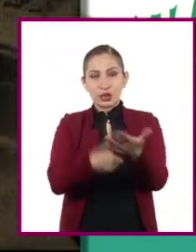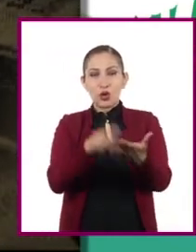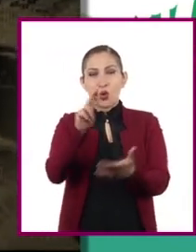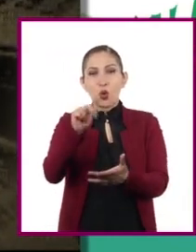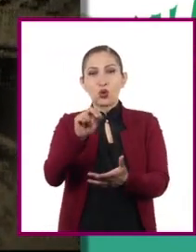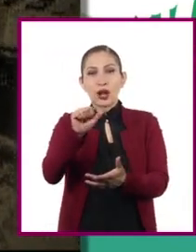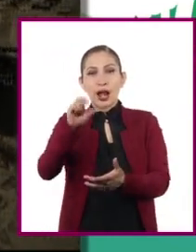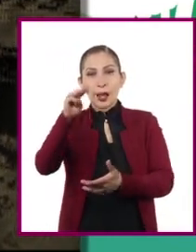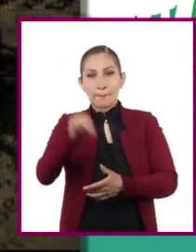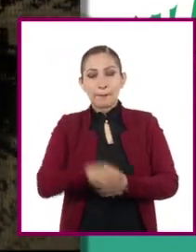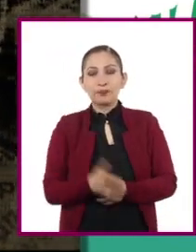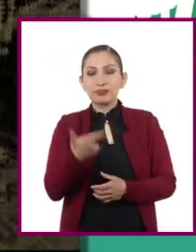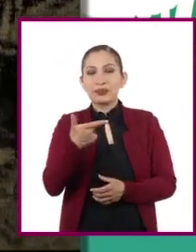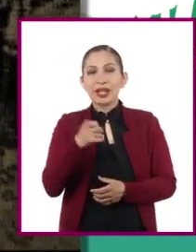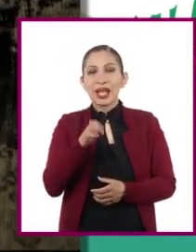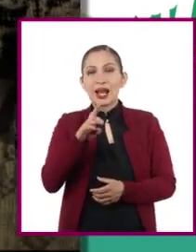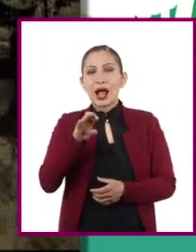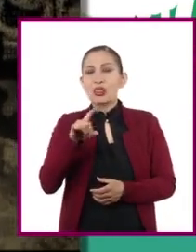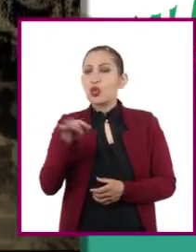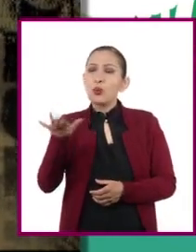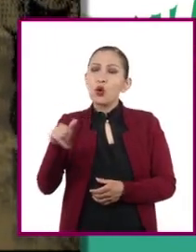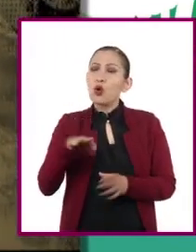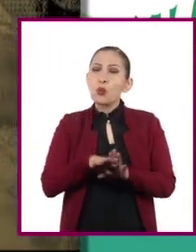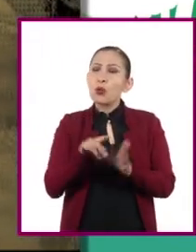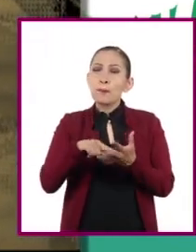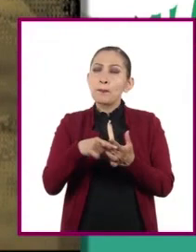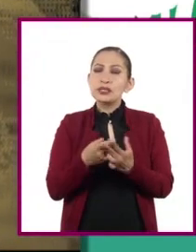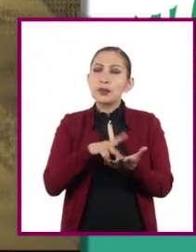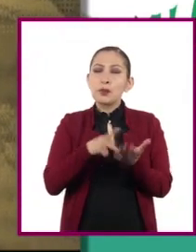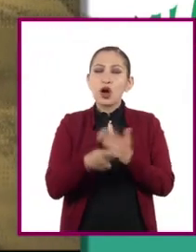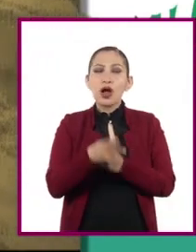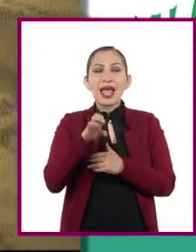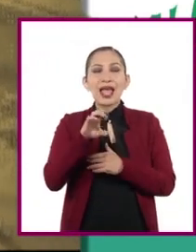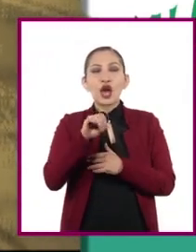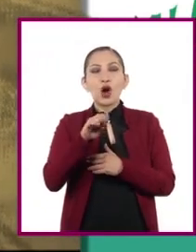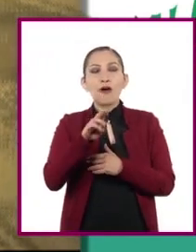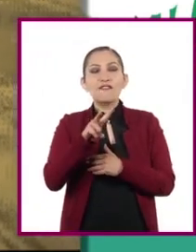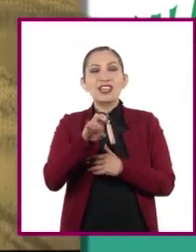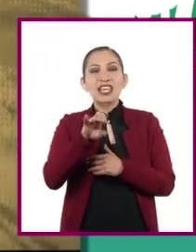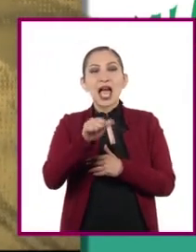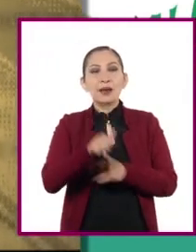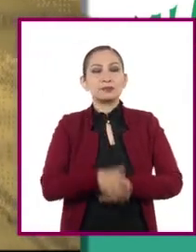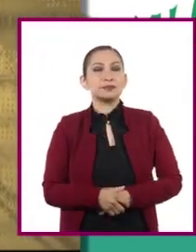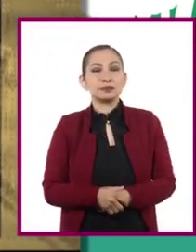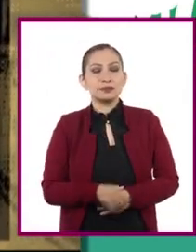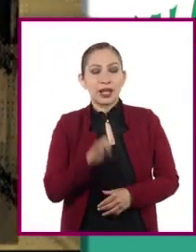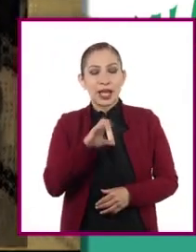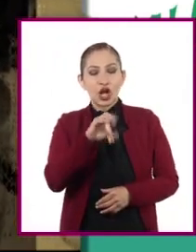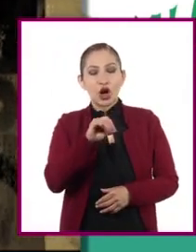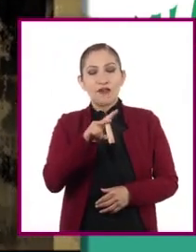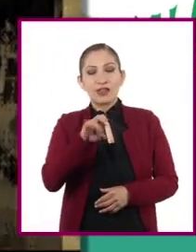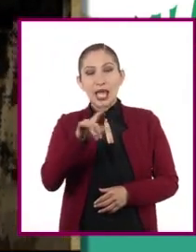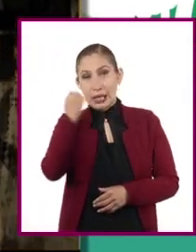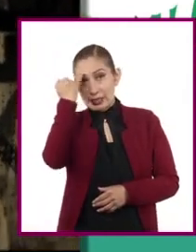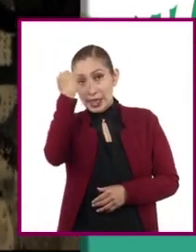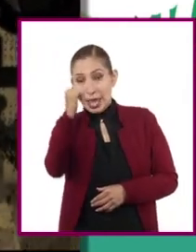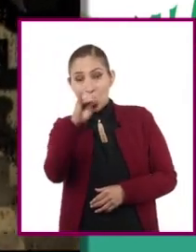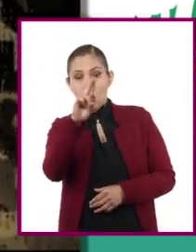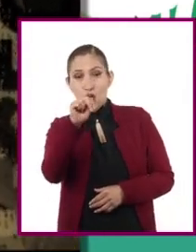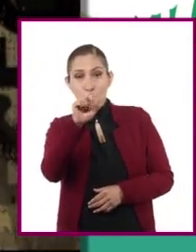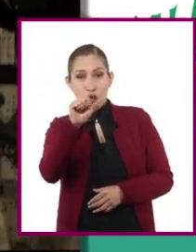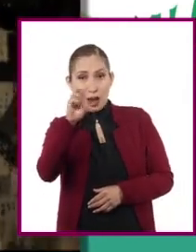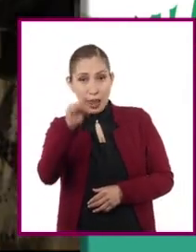la UNAM. Gerardo, ¿cómo surgió el proyecto de la Ecovía? Pues Ecovía es una iniciativa de la